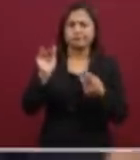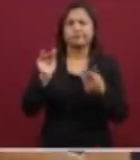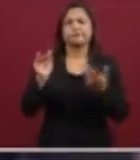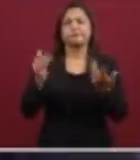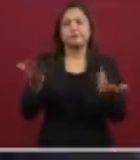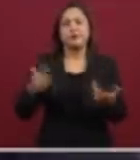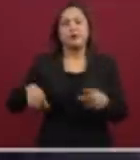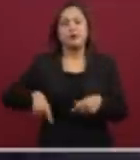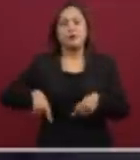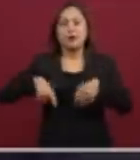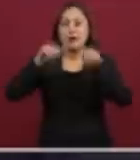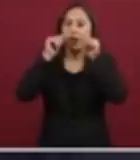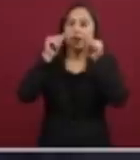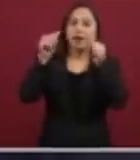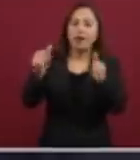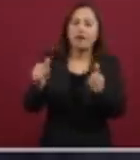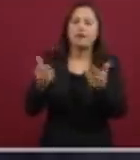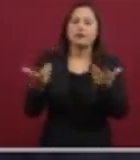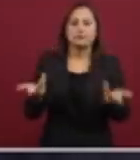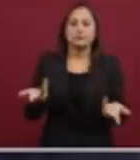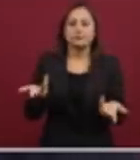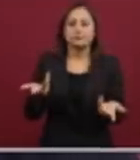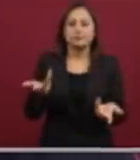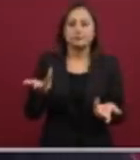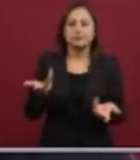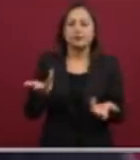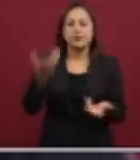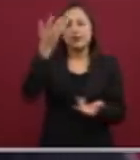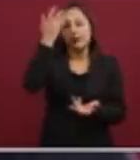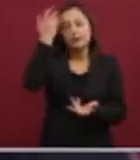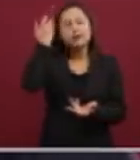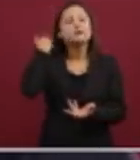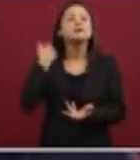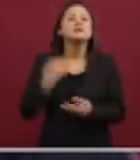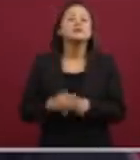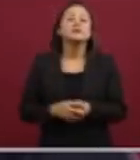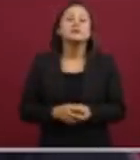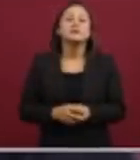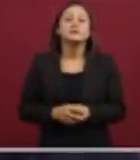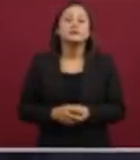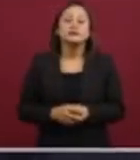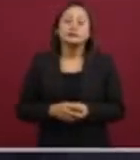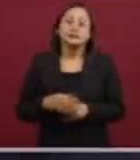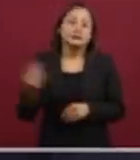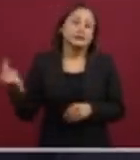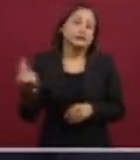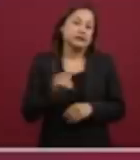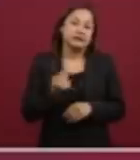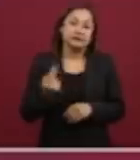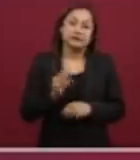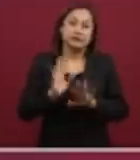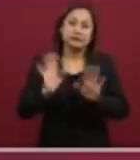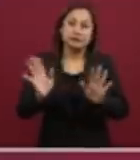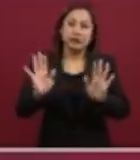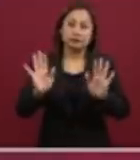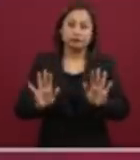es impostergable garantizar la paz y la tranquilidad. Entonces, es un proceso.